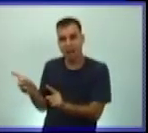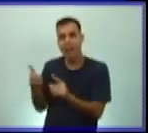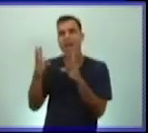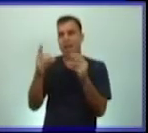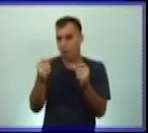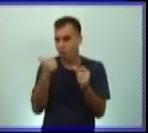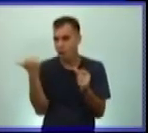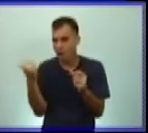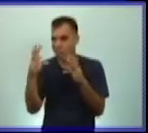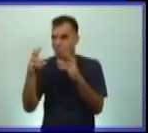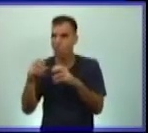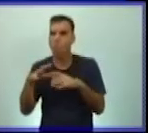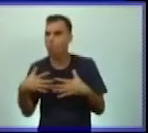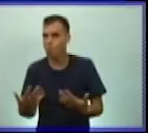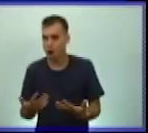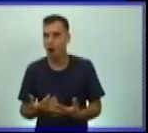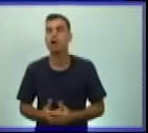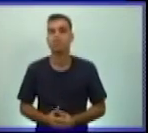incógnita.